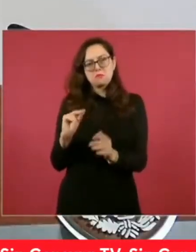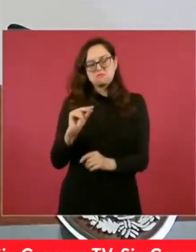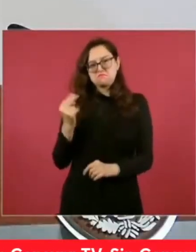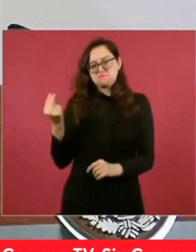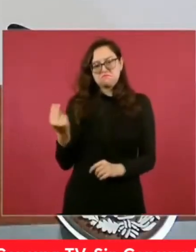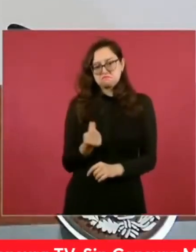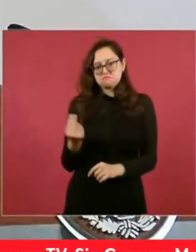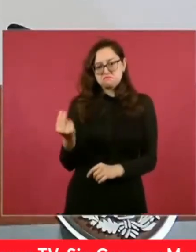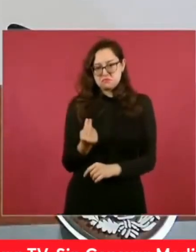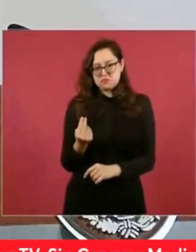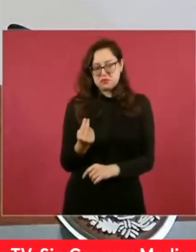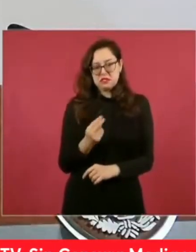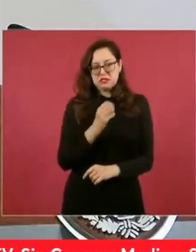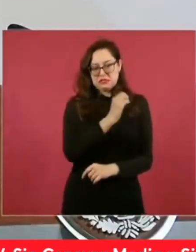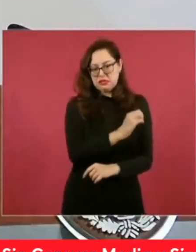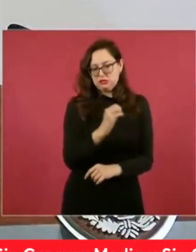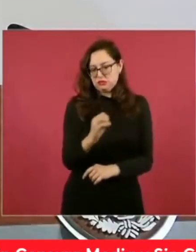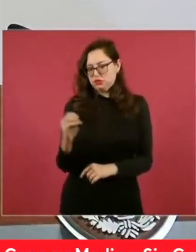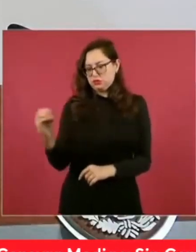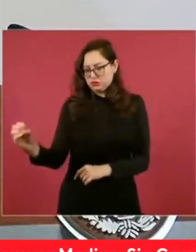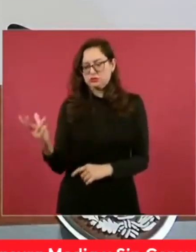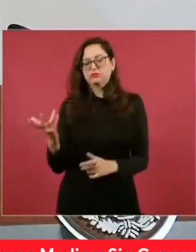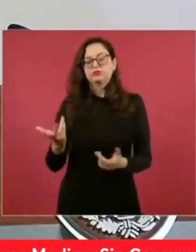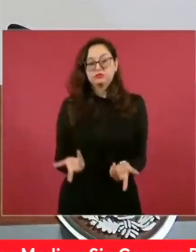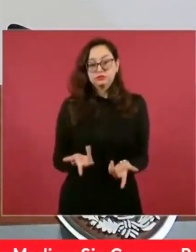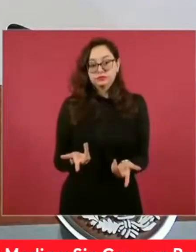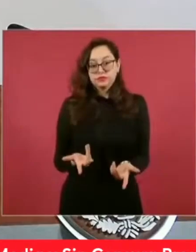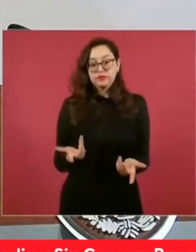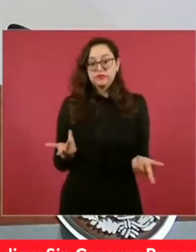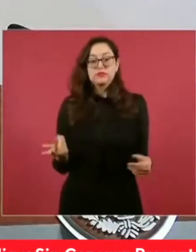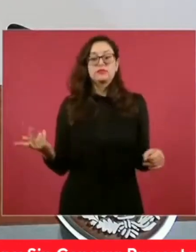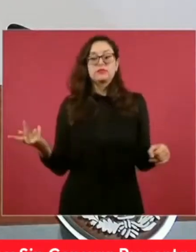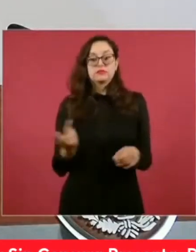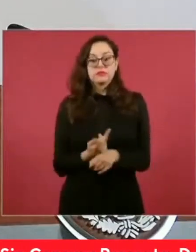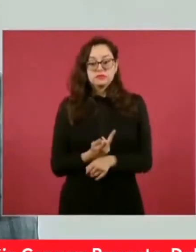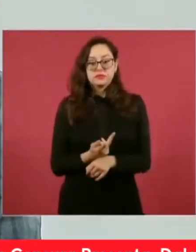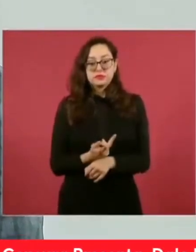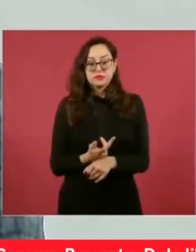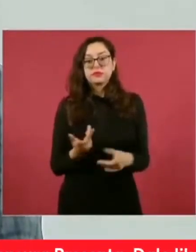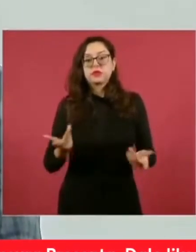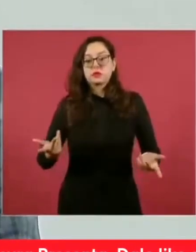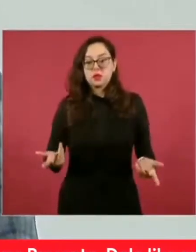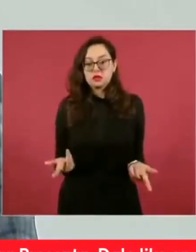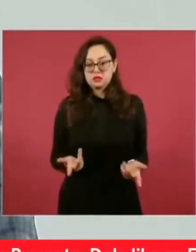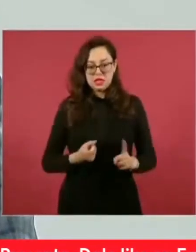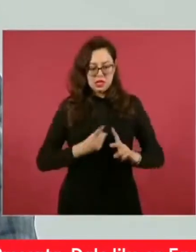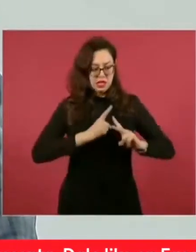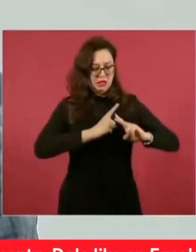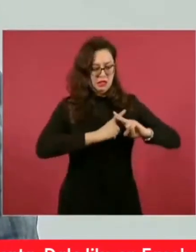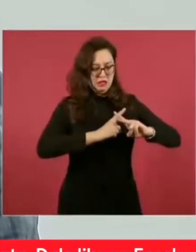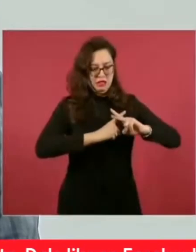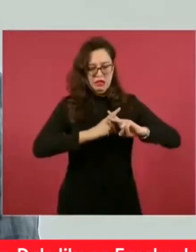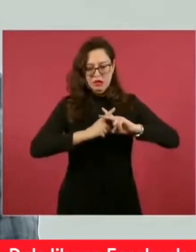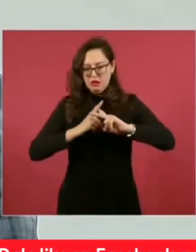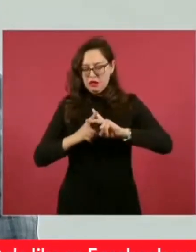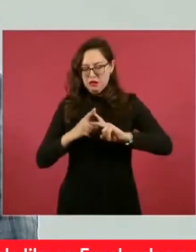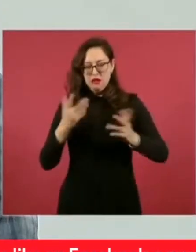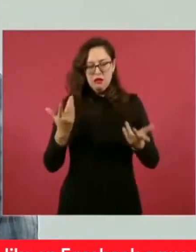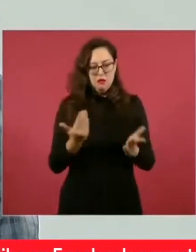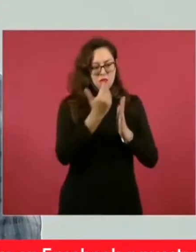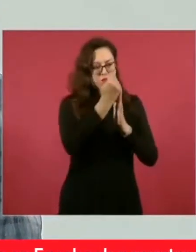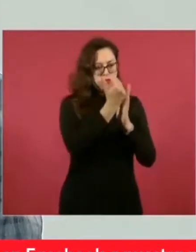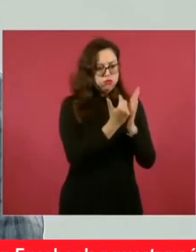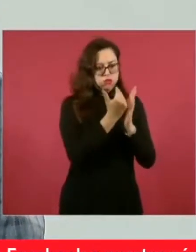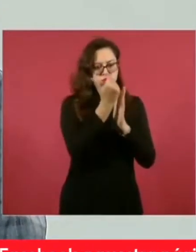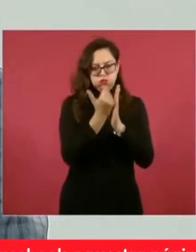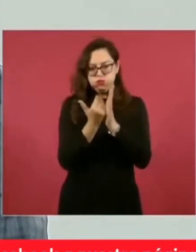un señalamiento en el sentido de que, como les comentaba, hay varias variables que inciden en eso, pero es una muy buena semana. Llevamos ya cuando menos 3